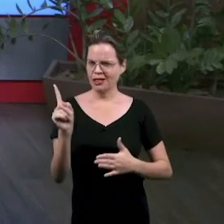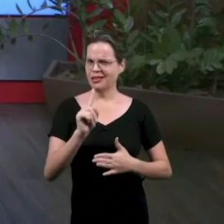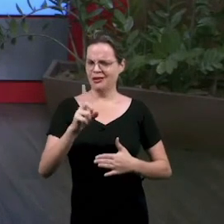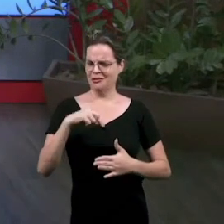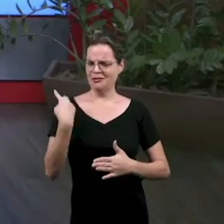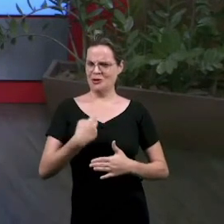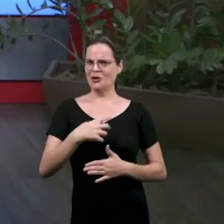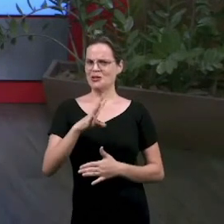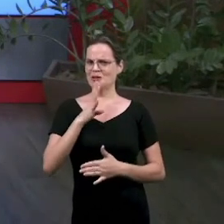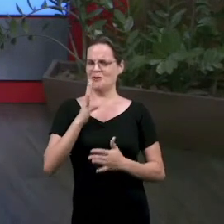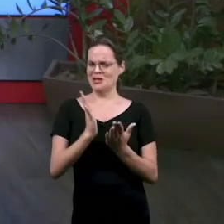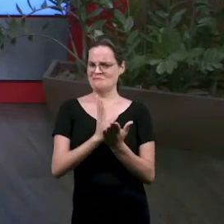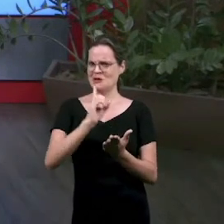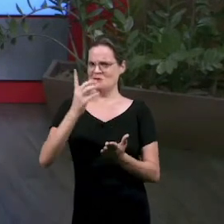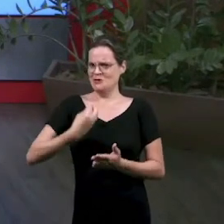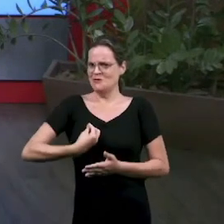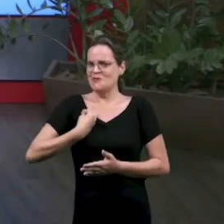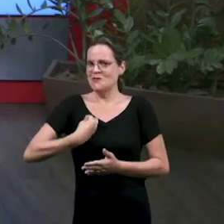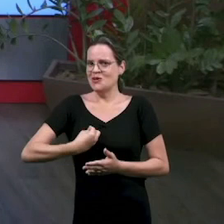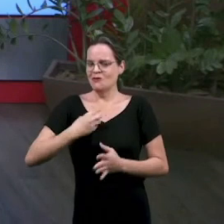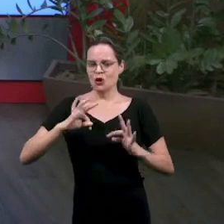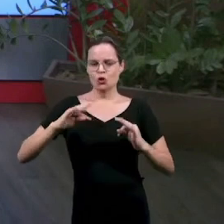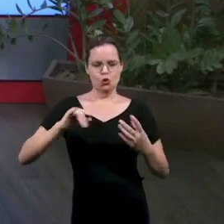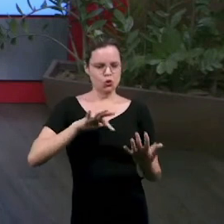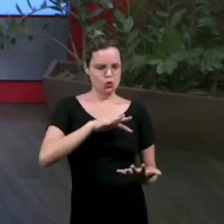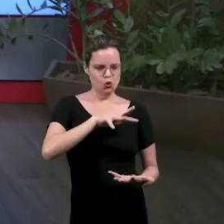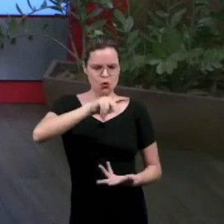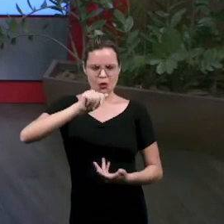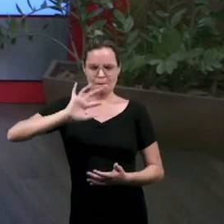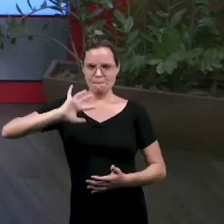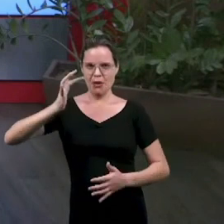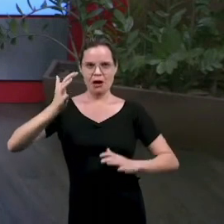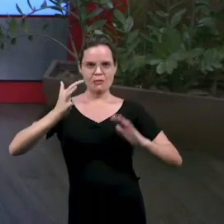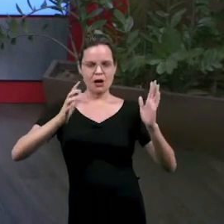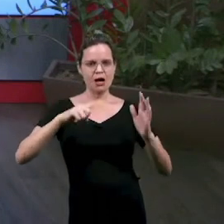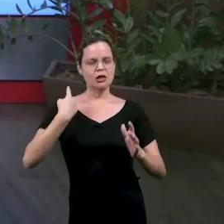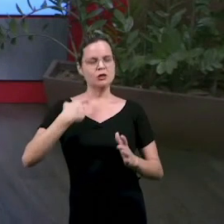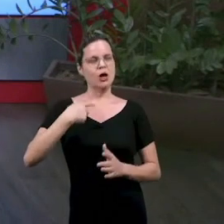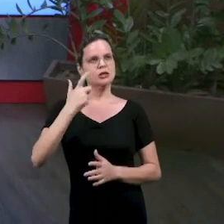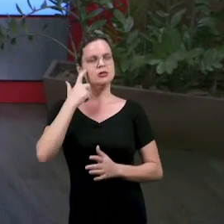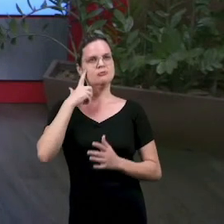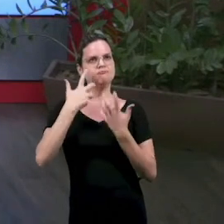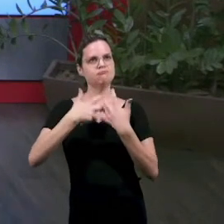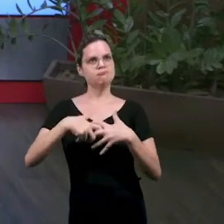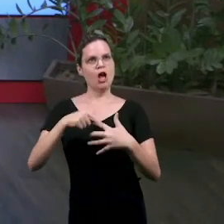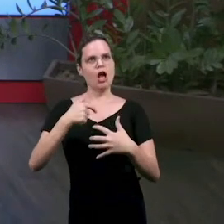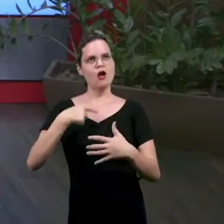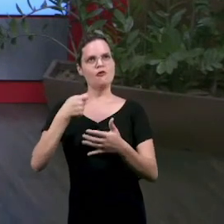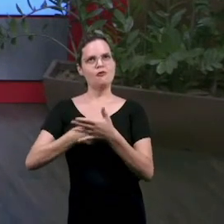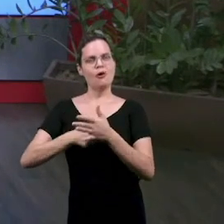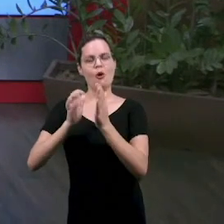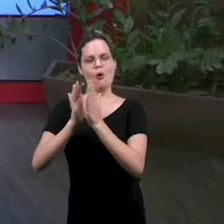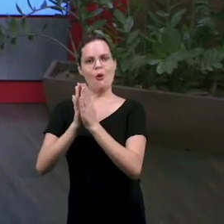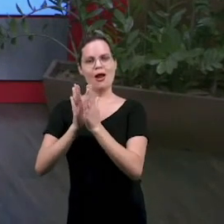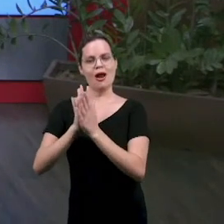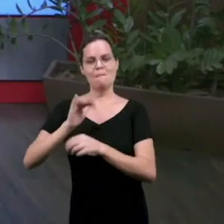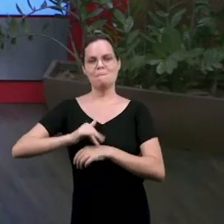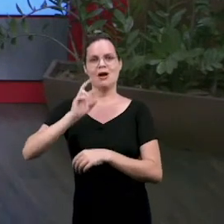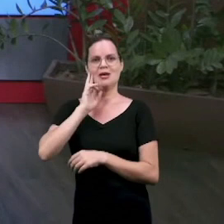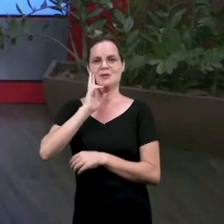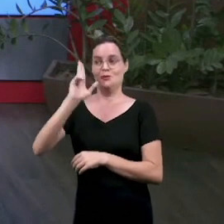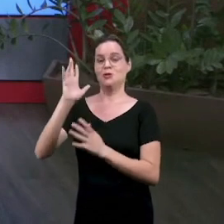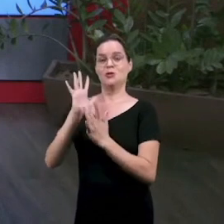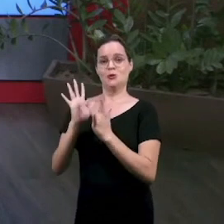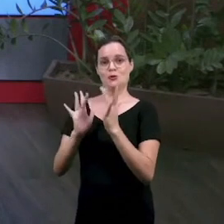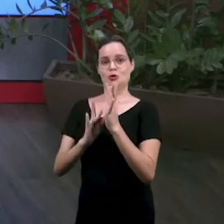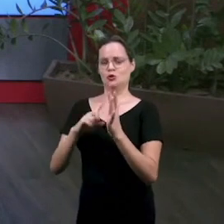verdad para los que conocen la palabra viva y todo lo que el planeta pasó está llevándonos a orar más,